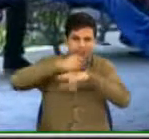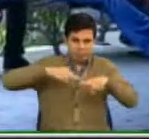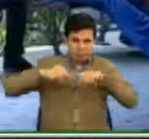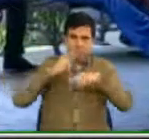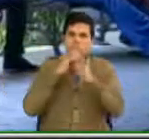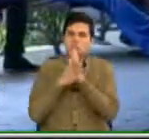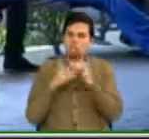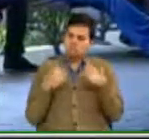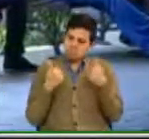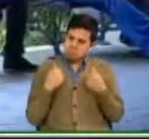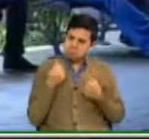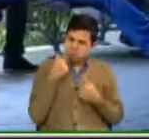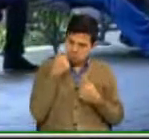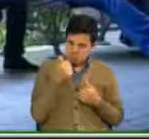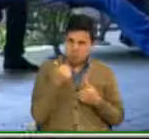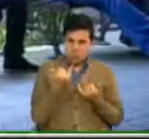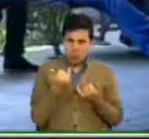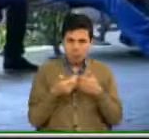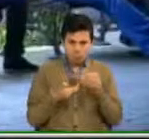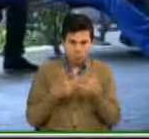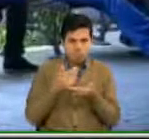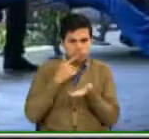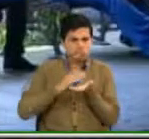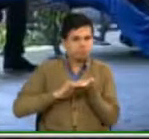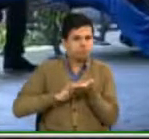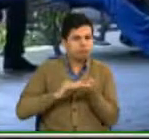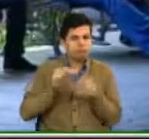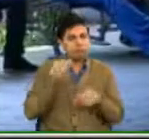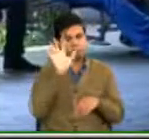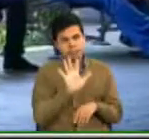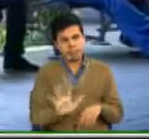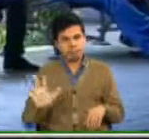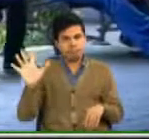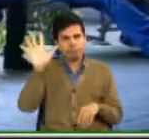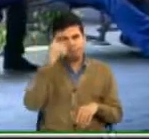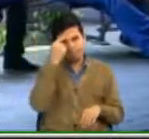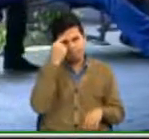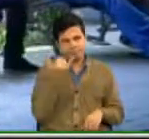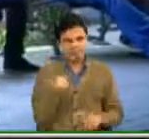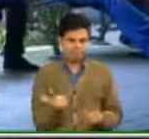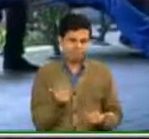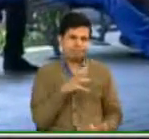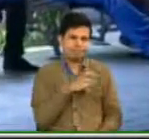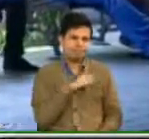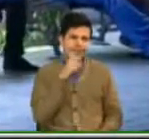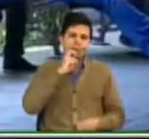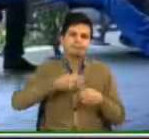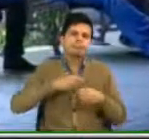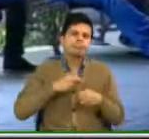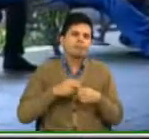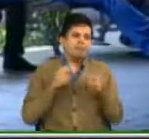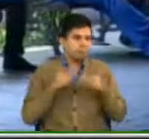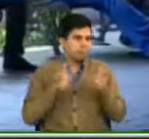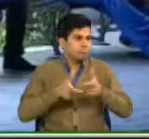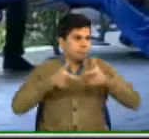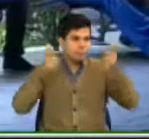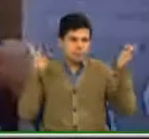supuesto, con la esperanza de que este primer paso se dé en un departamento donde, infortunadamente, las víctimas del conflicto son